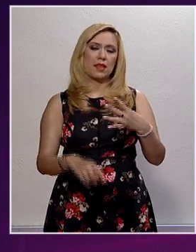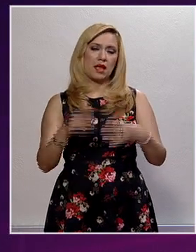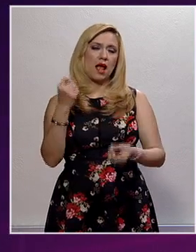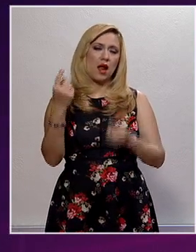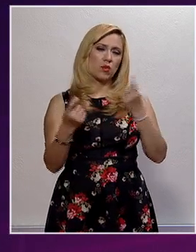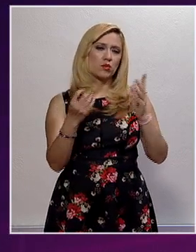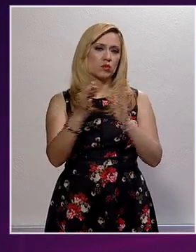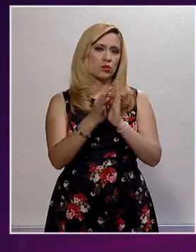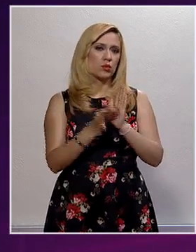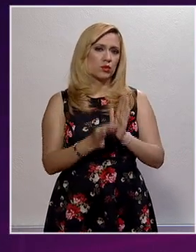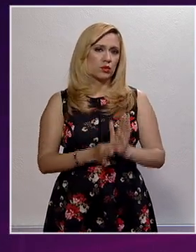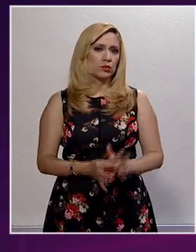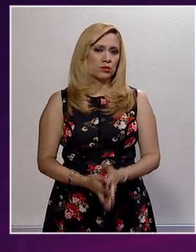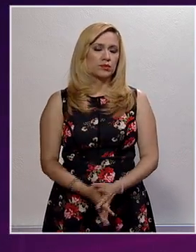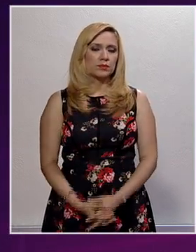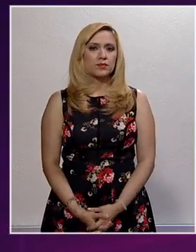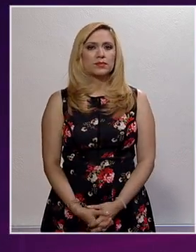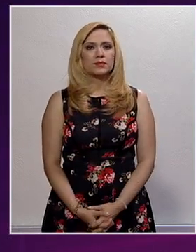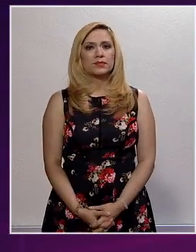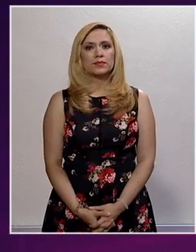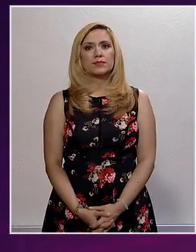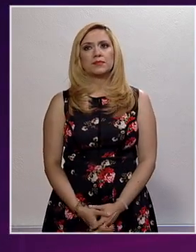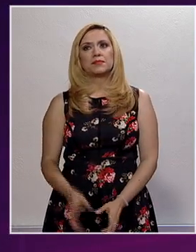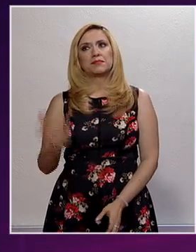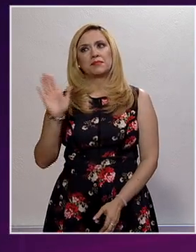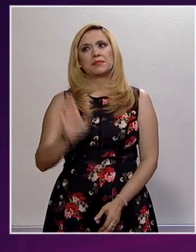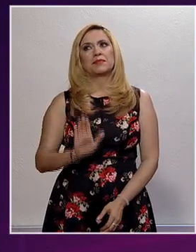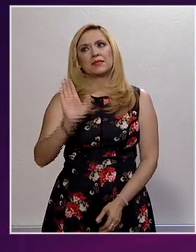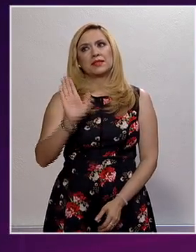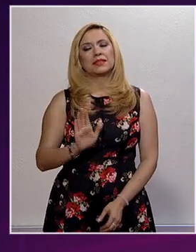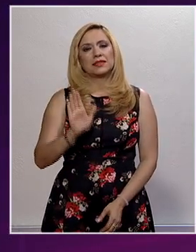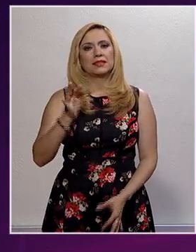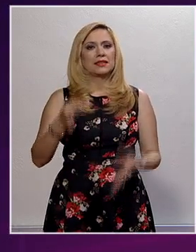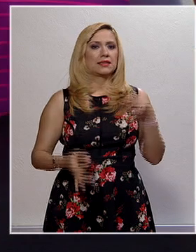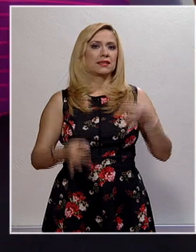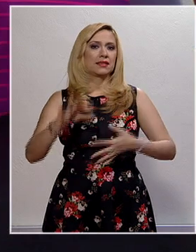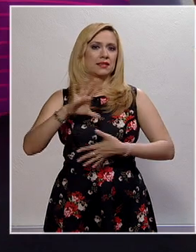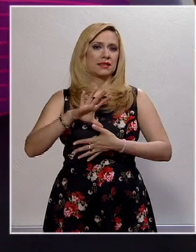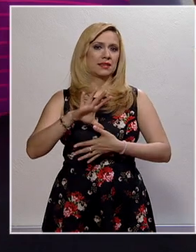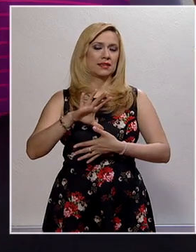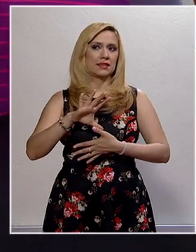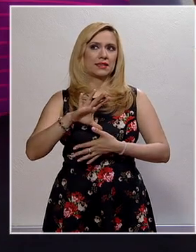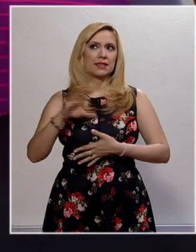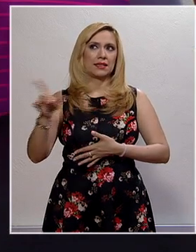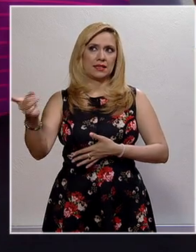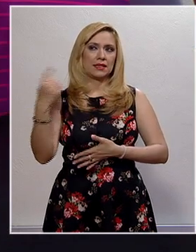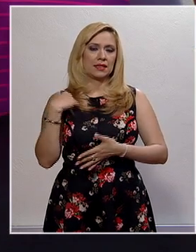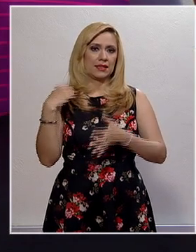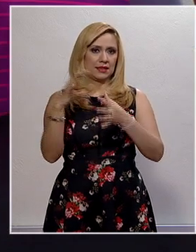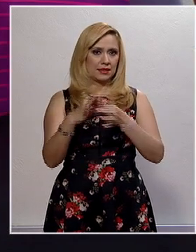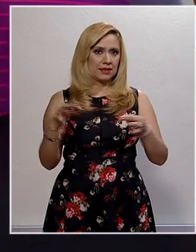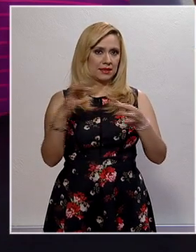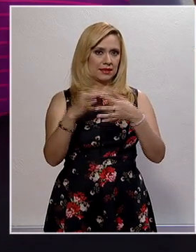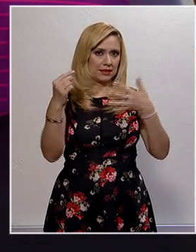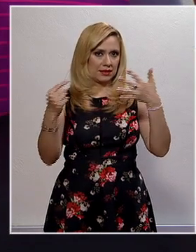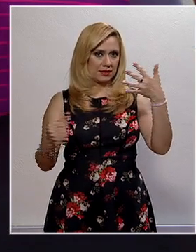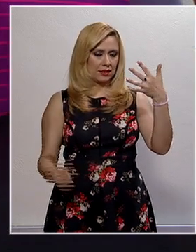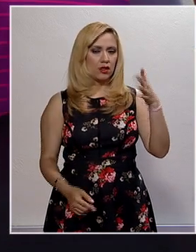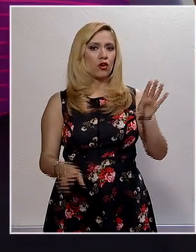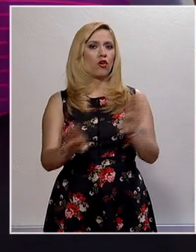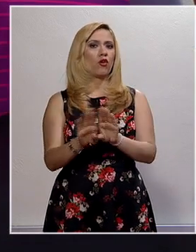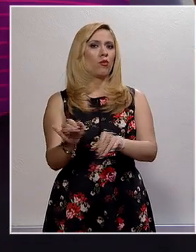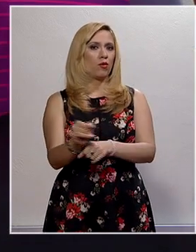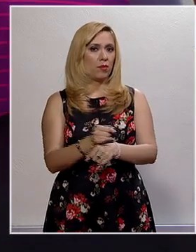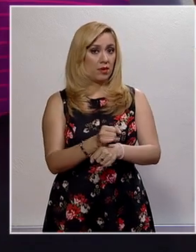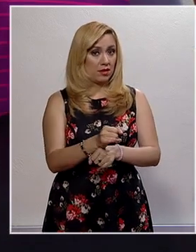algunos de los temas. Sí, parece que la Corte Interamericana nos da una guía muy detallada de cómo llevar a cabo una investigación con